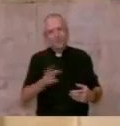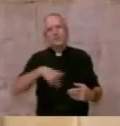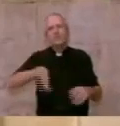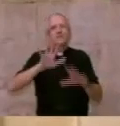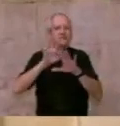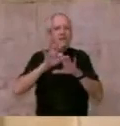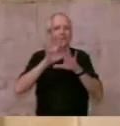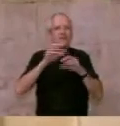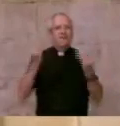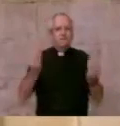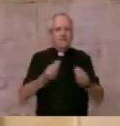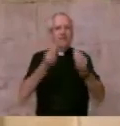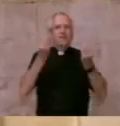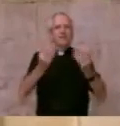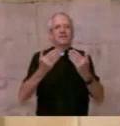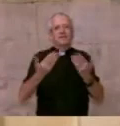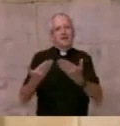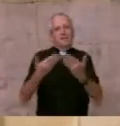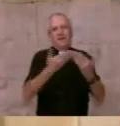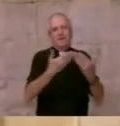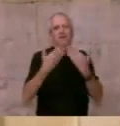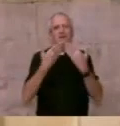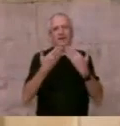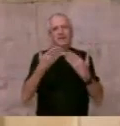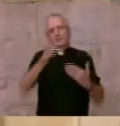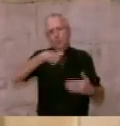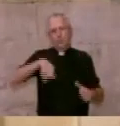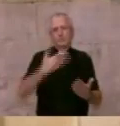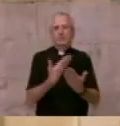el respeto. Gracias por vuestro testimonio.